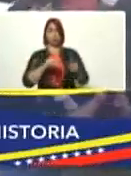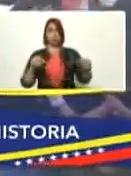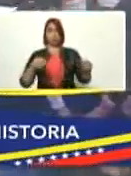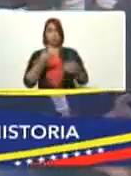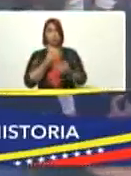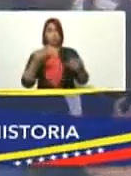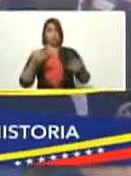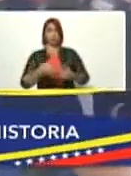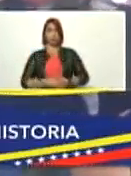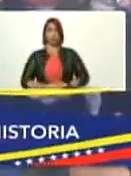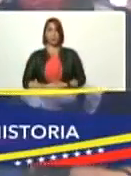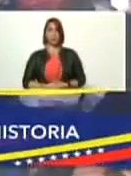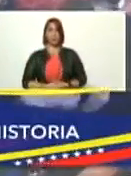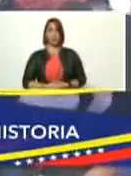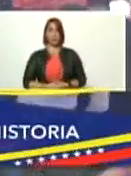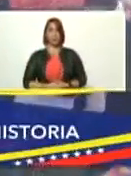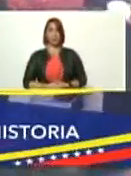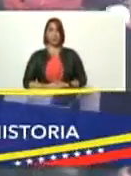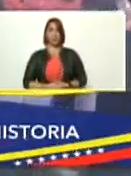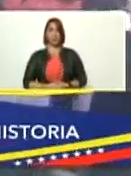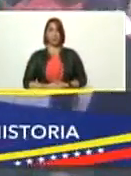Excelente.